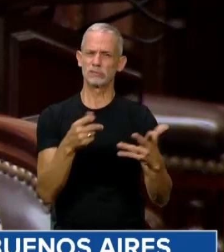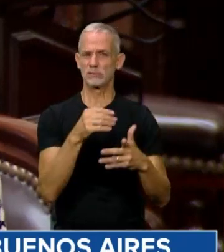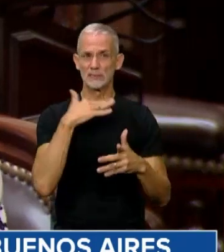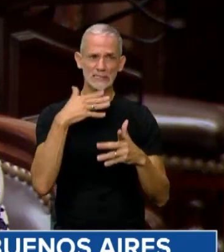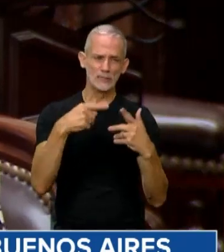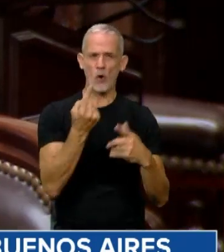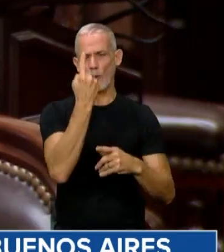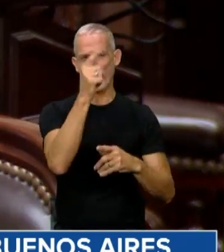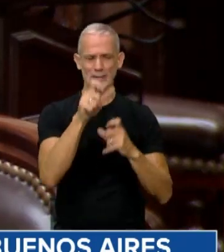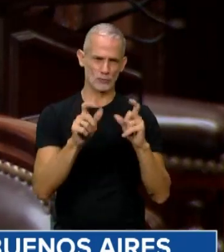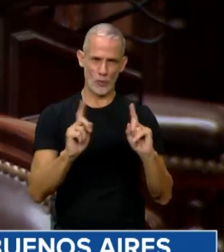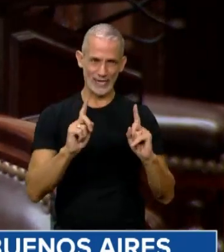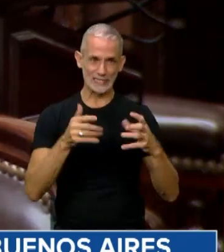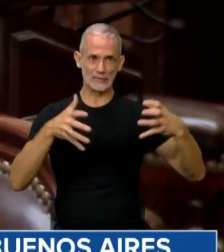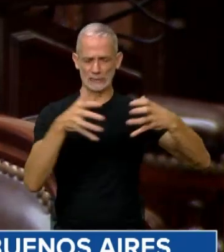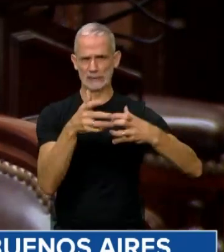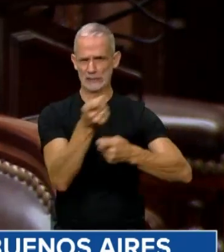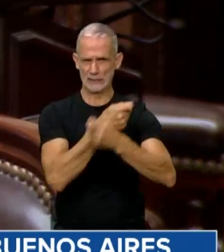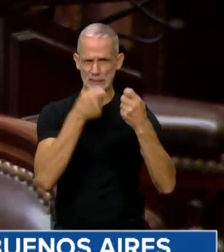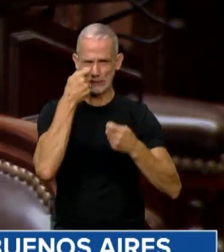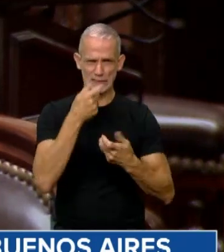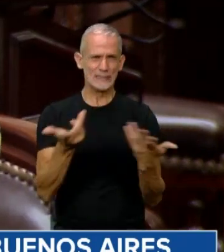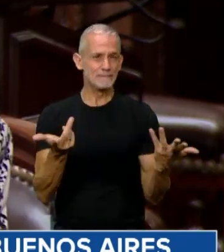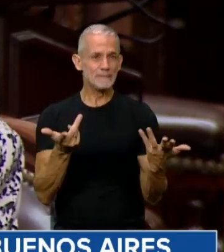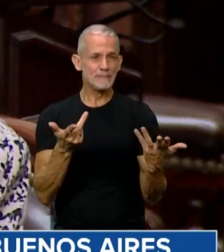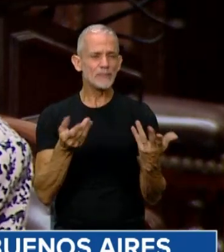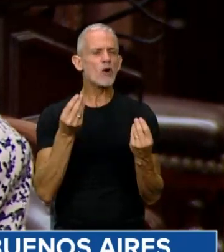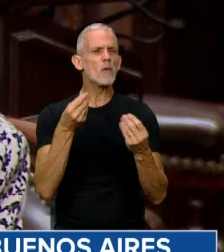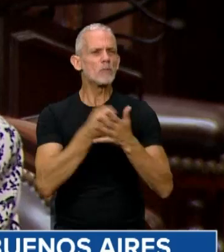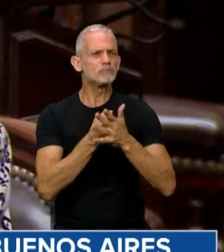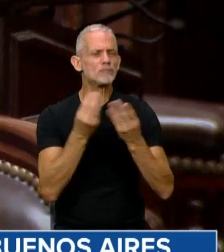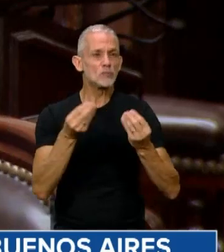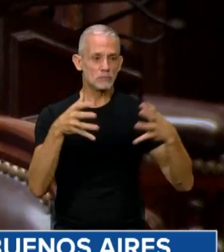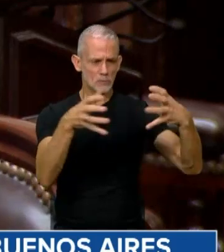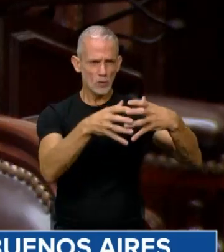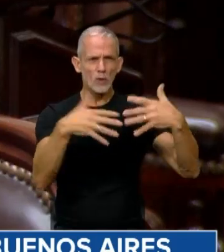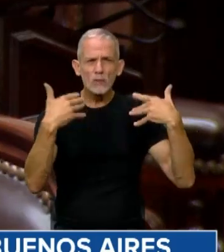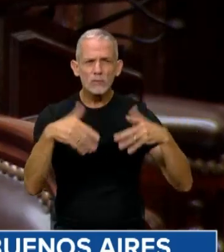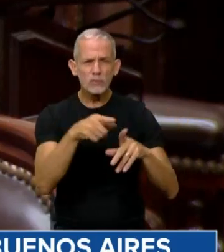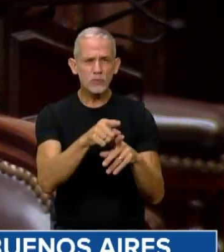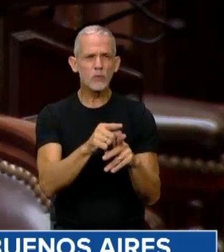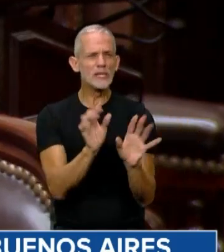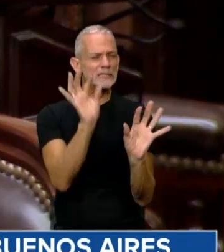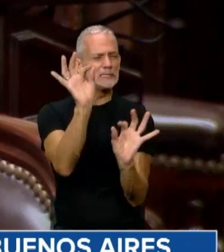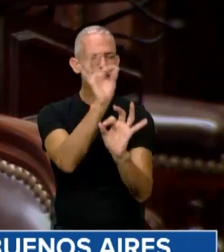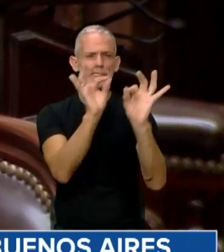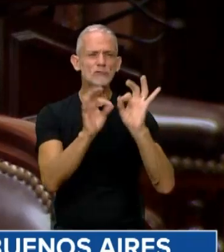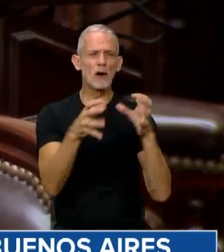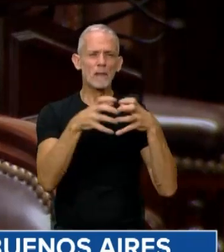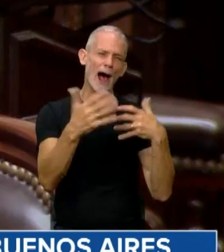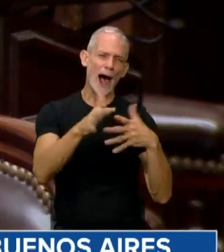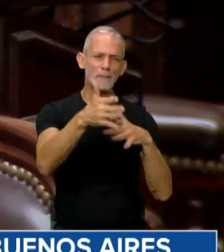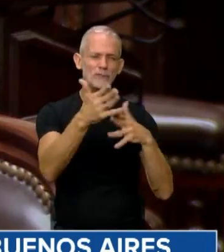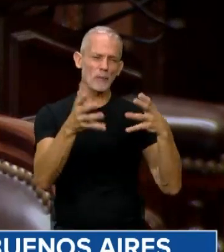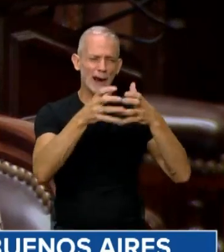son complejas y por lo tanto lo que necesitamos frente a ellas, frente a organizaciones que tienen un alto nivel de sofisticación, es